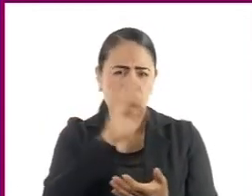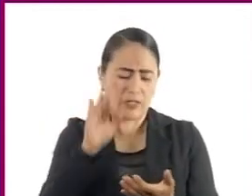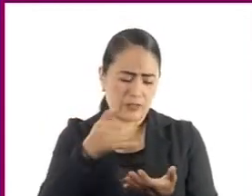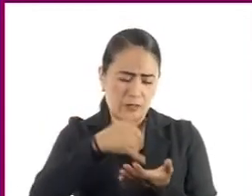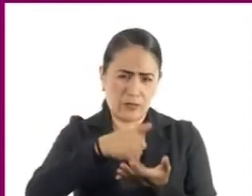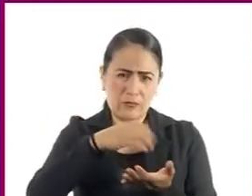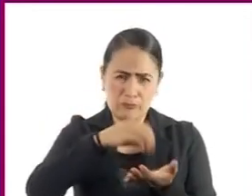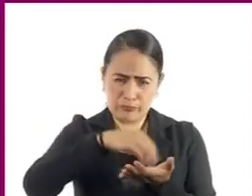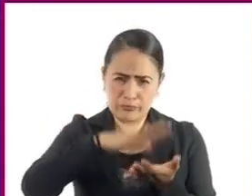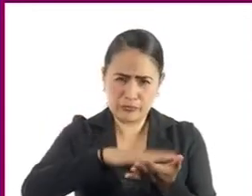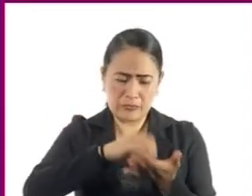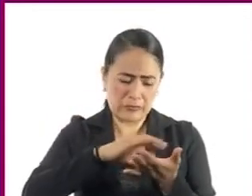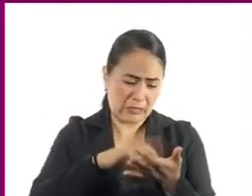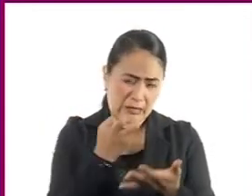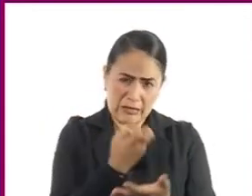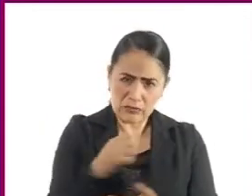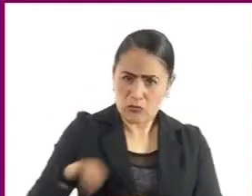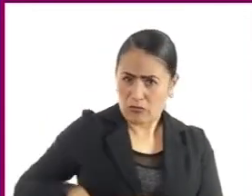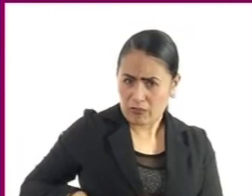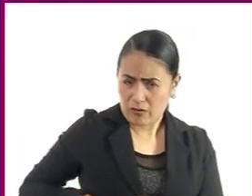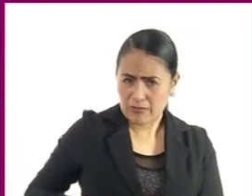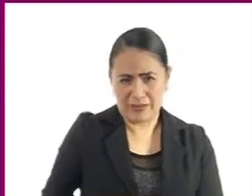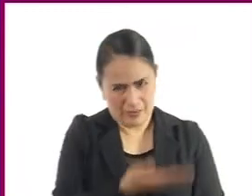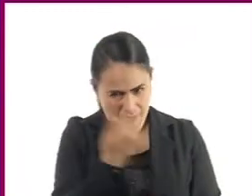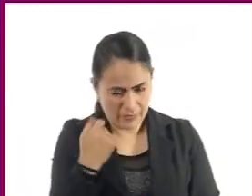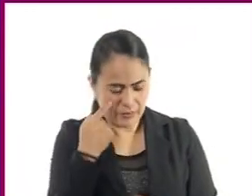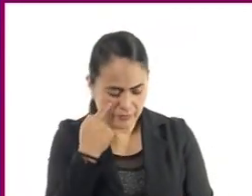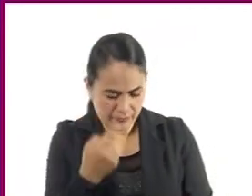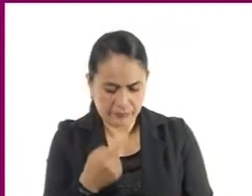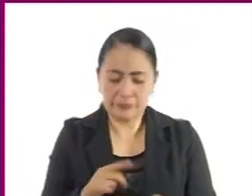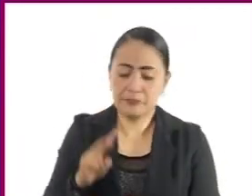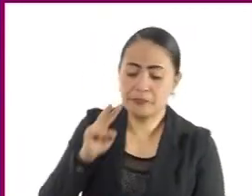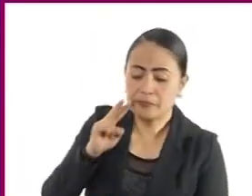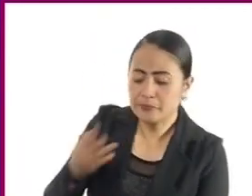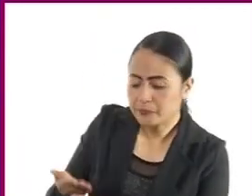hay algo muy interesante. Mira, ven, te enseño. A ver.